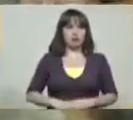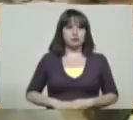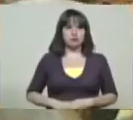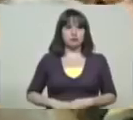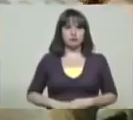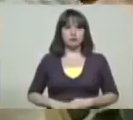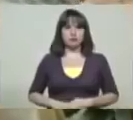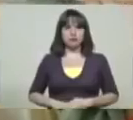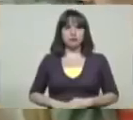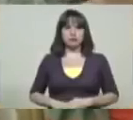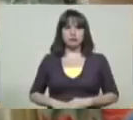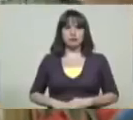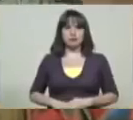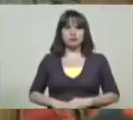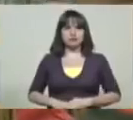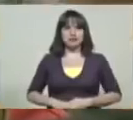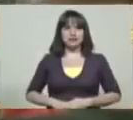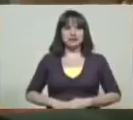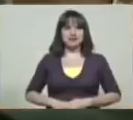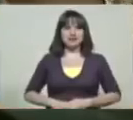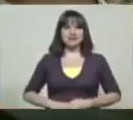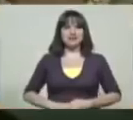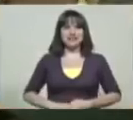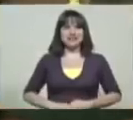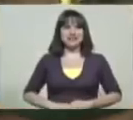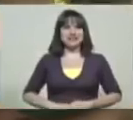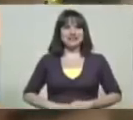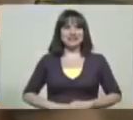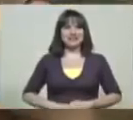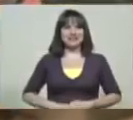filosóficos, desde los principios fundamentales. Aquí está,